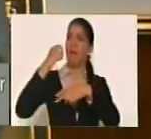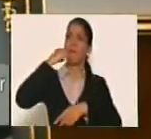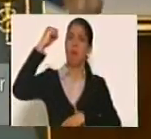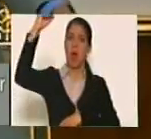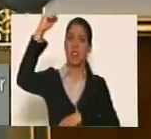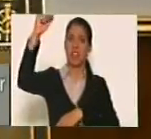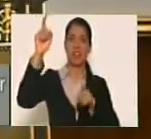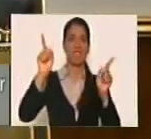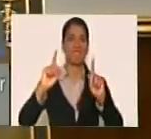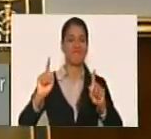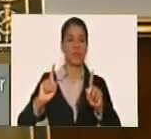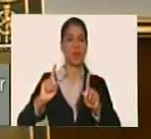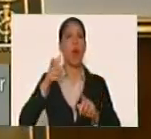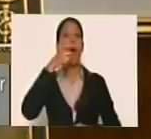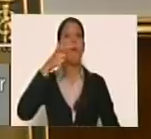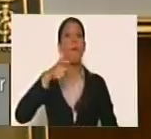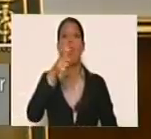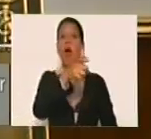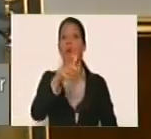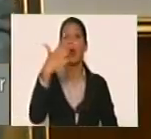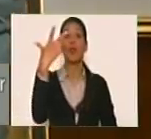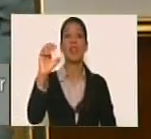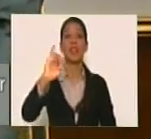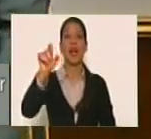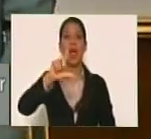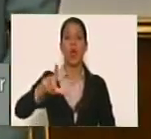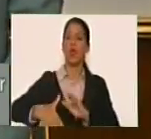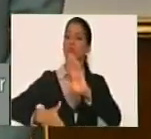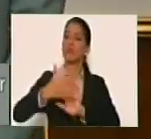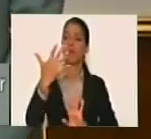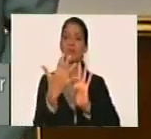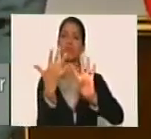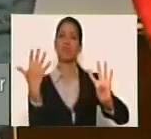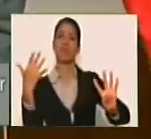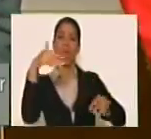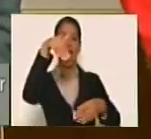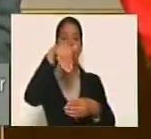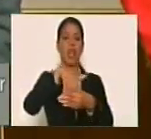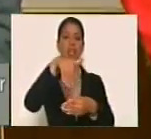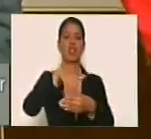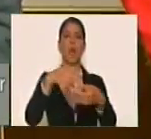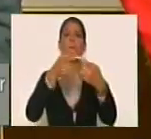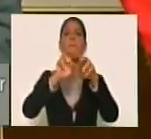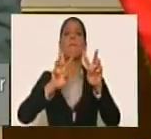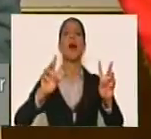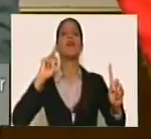de conquistar la paz. De conquistar la paz.